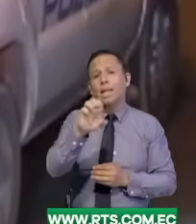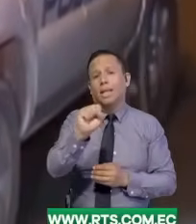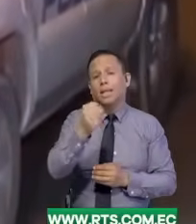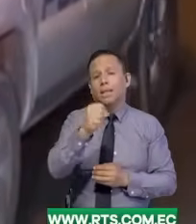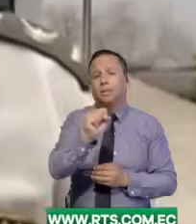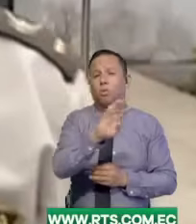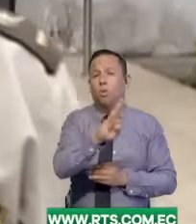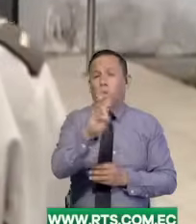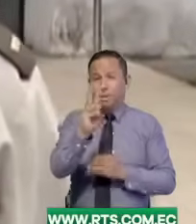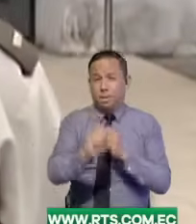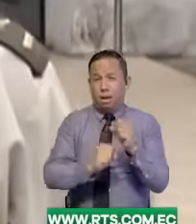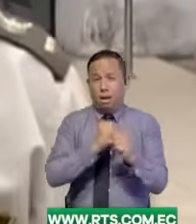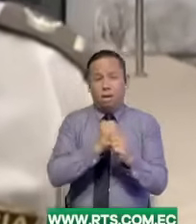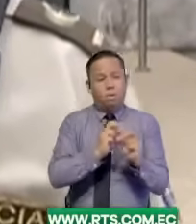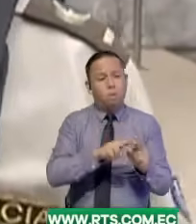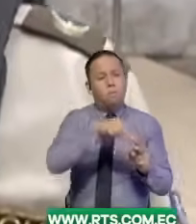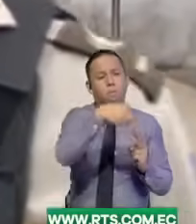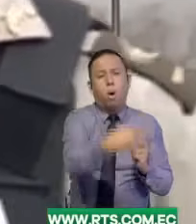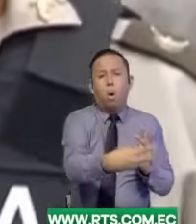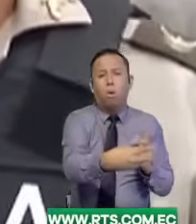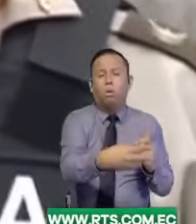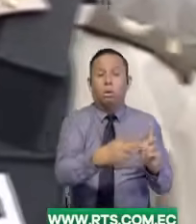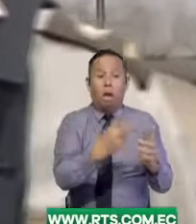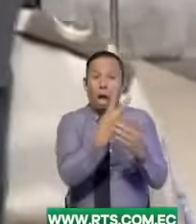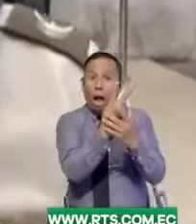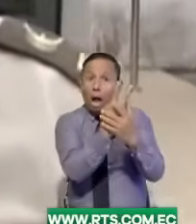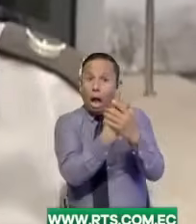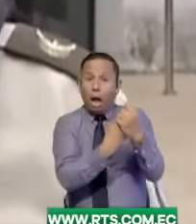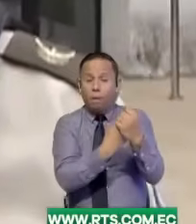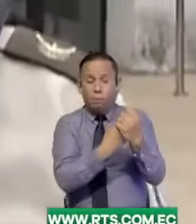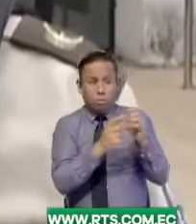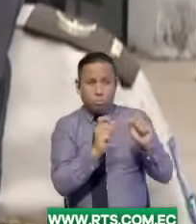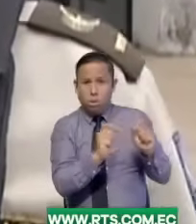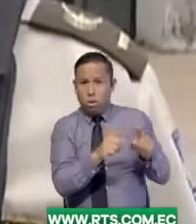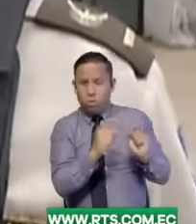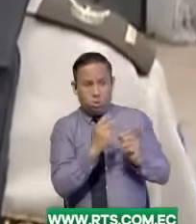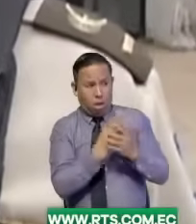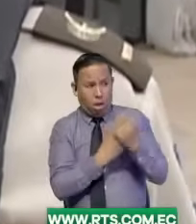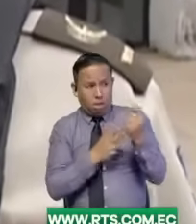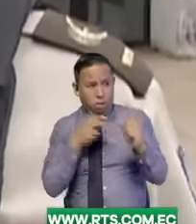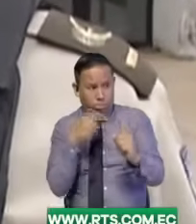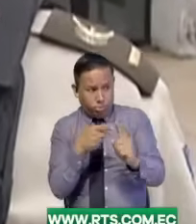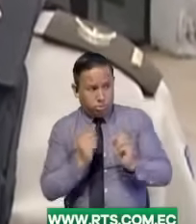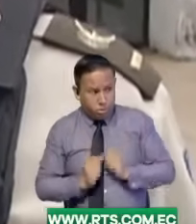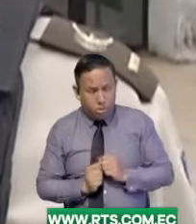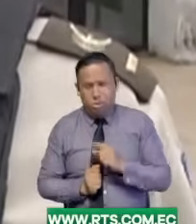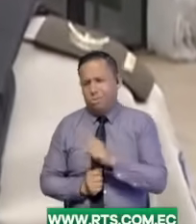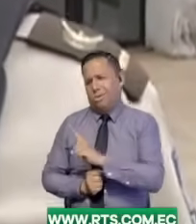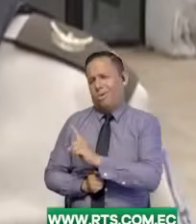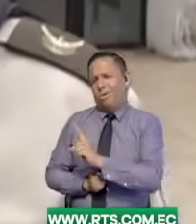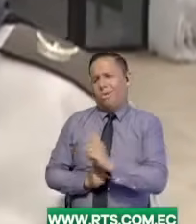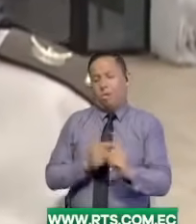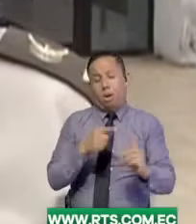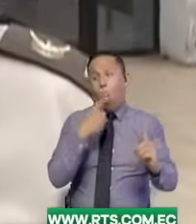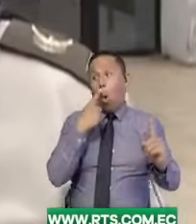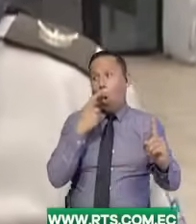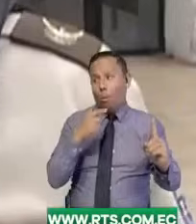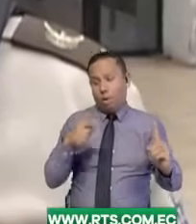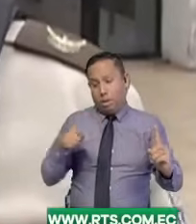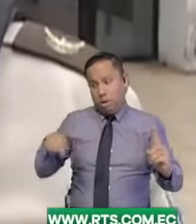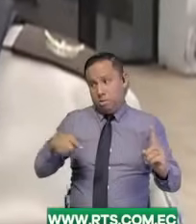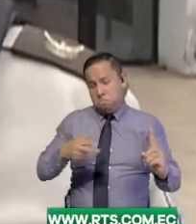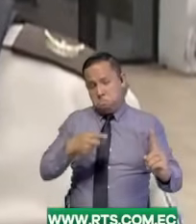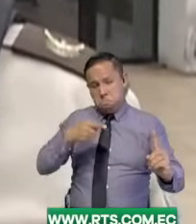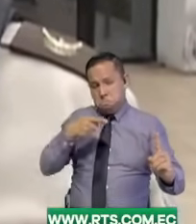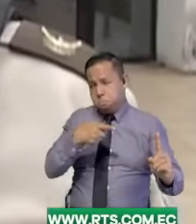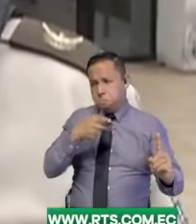quedó herida. ¿El ataque fue dirigido para ambos o solo para el ciudadano? No, el ataque claramente es dirigido para el ciudadano.